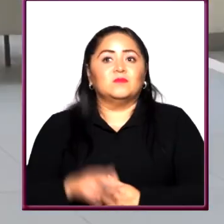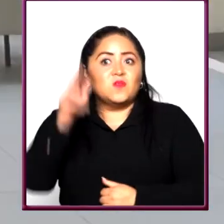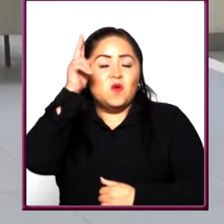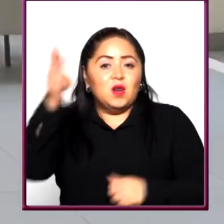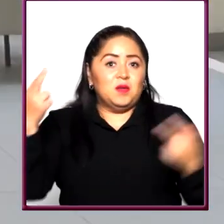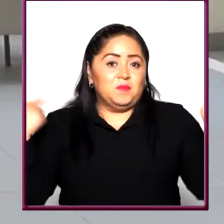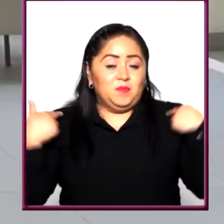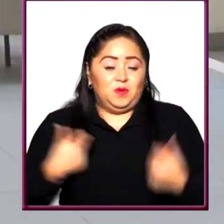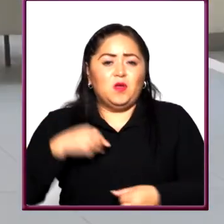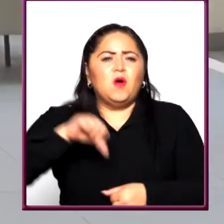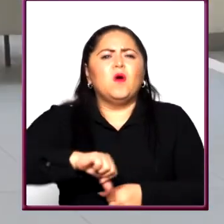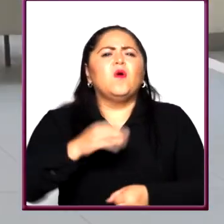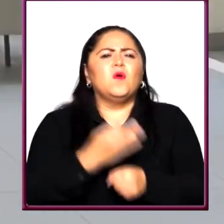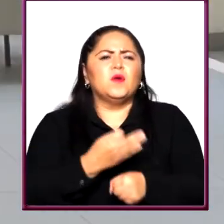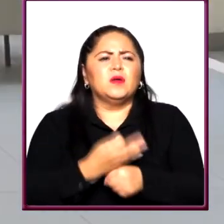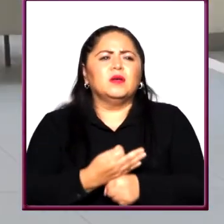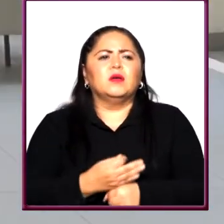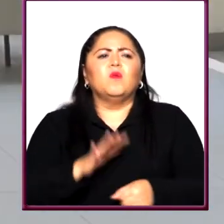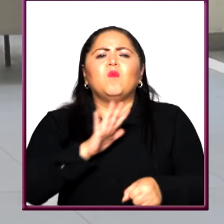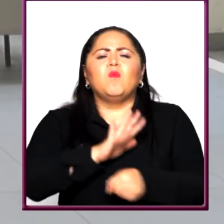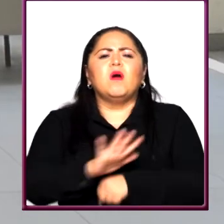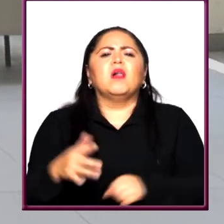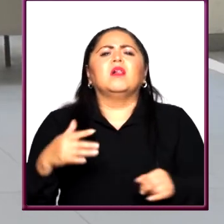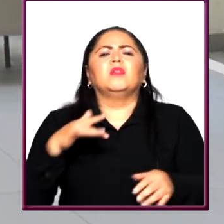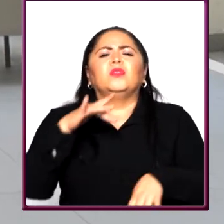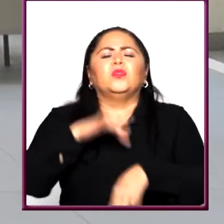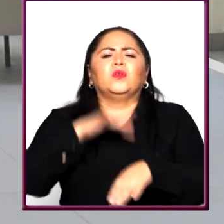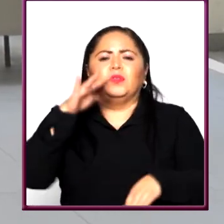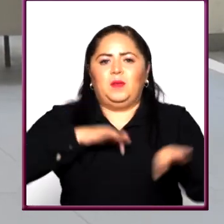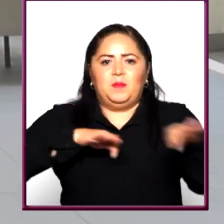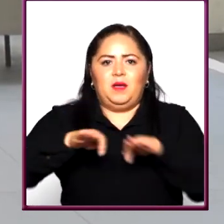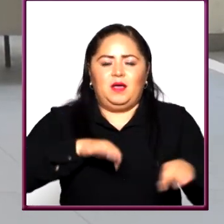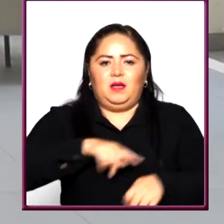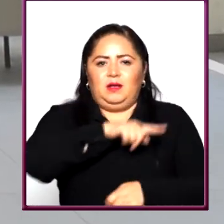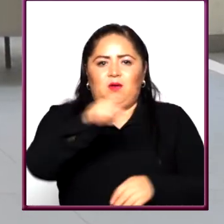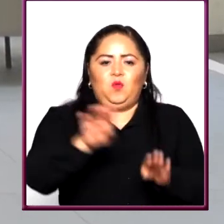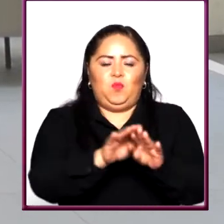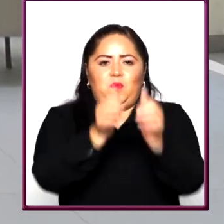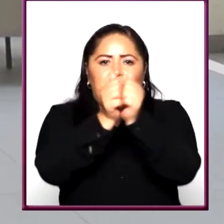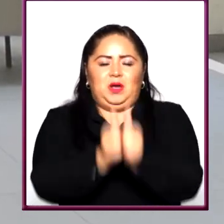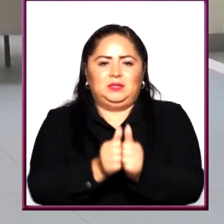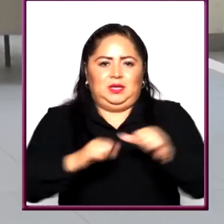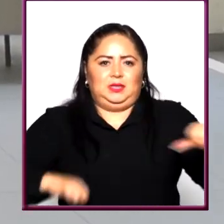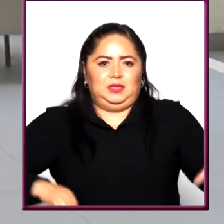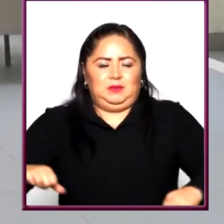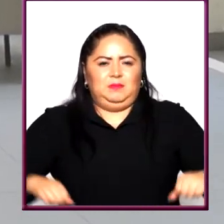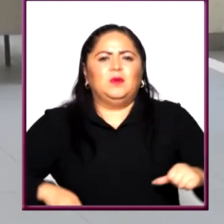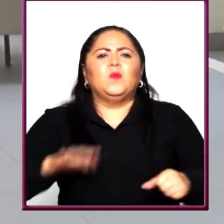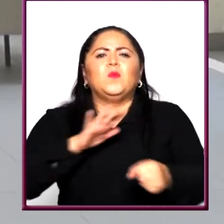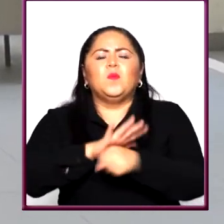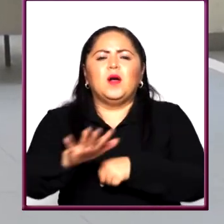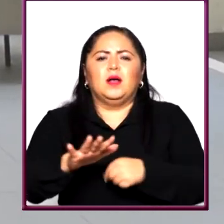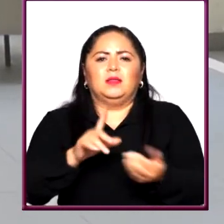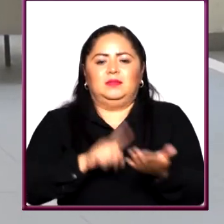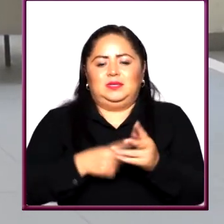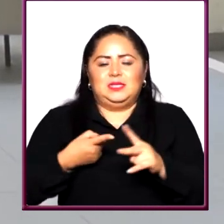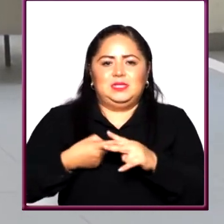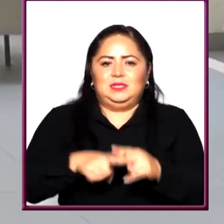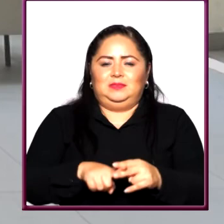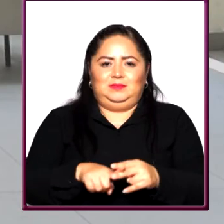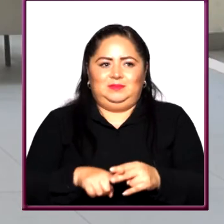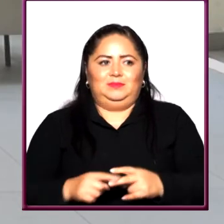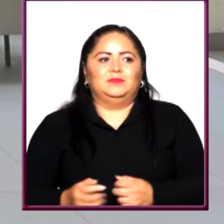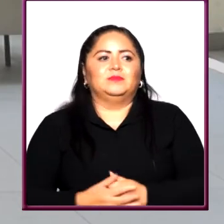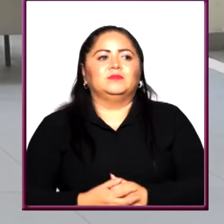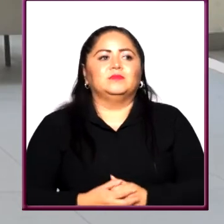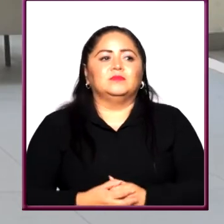Hola, profesor. En esta ocasión me tocará trabajar con ustedes la pausa activa que tiene que ver con iniciación